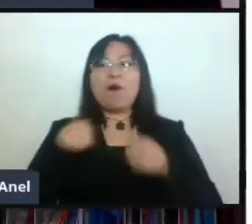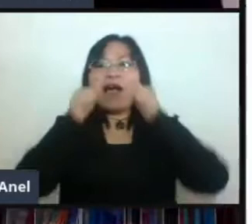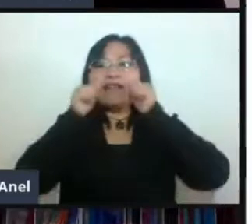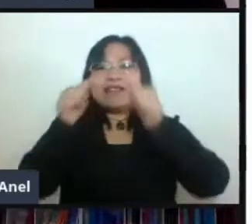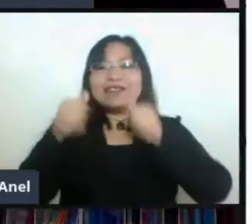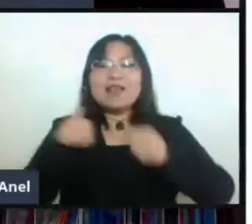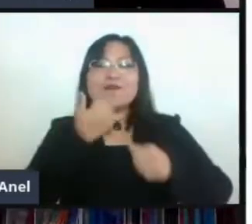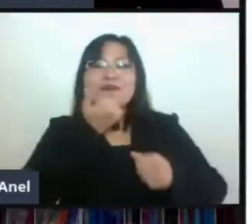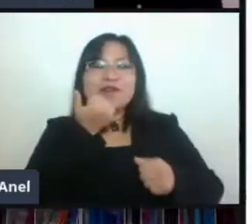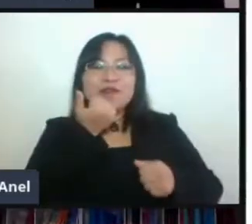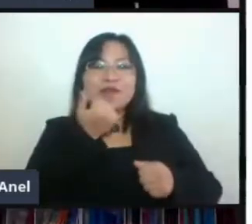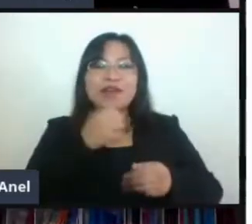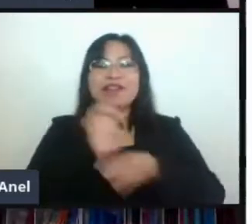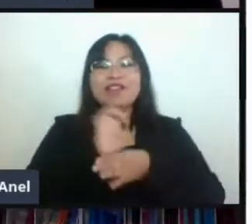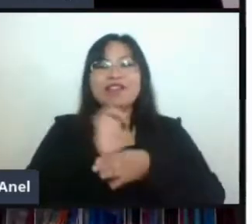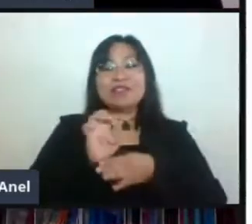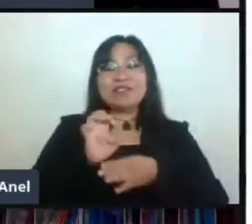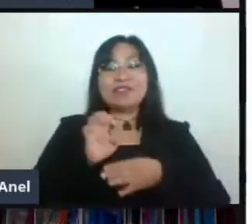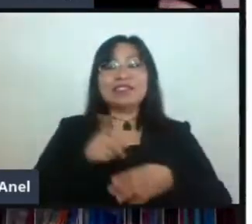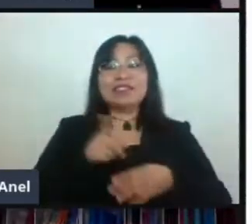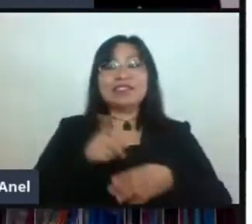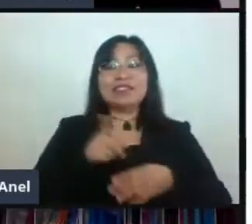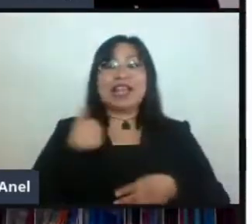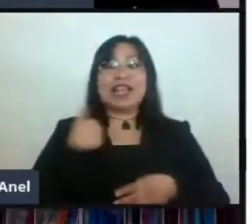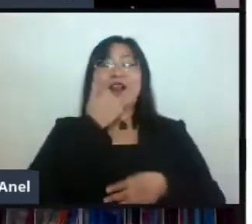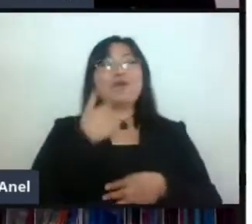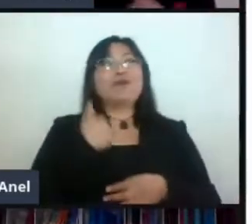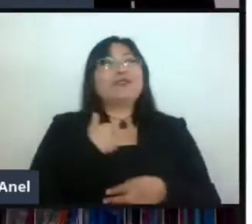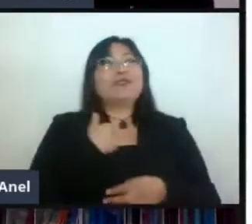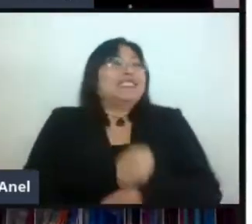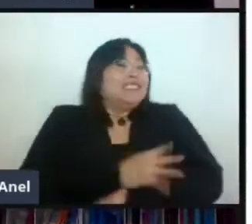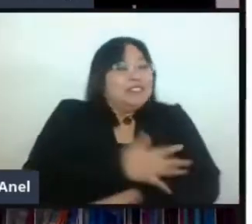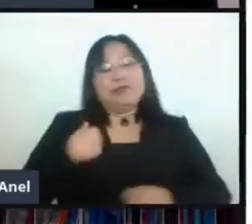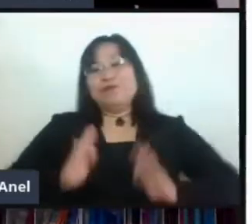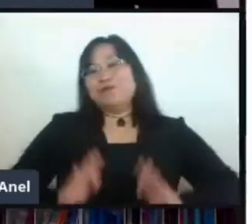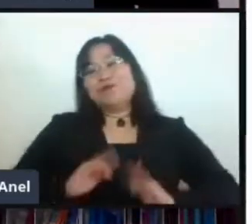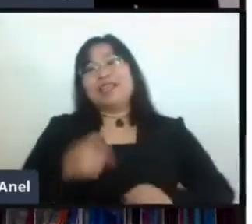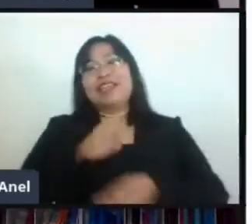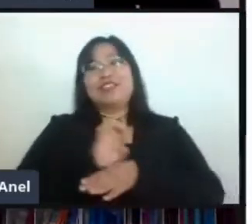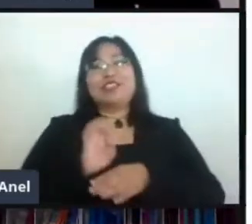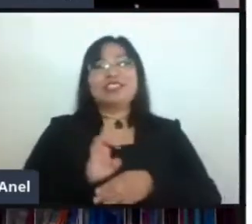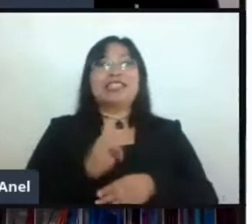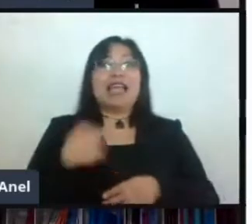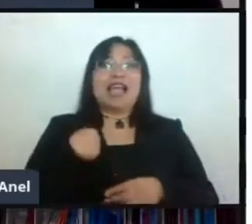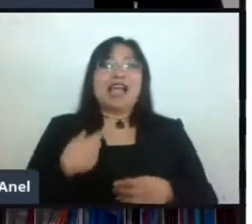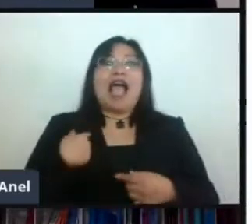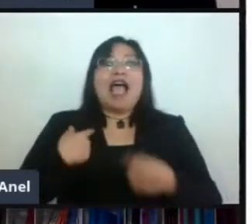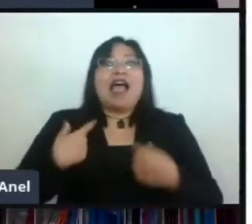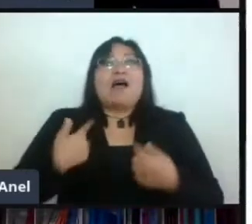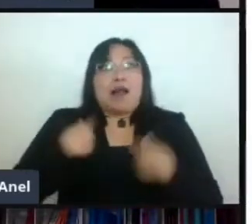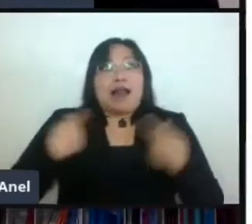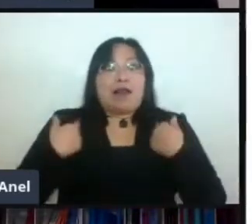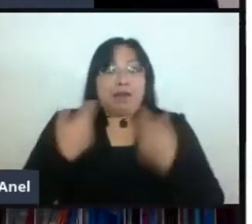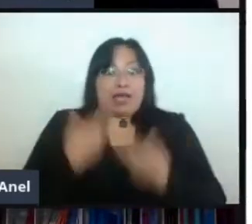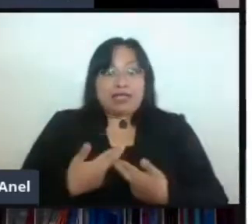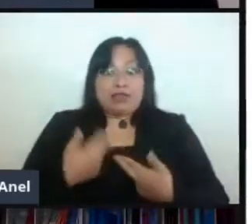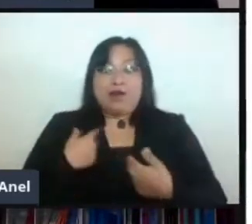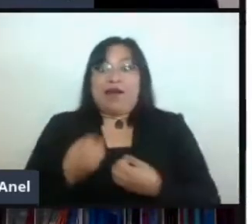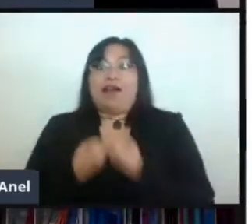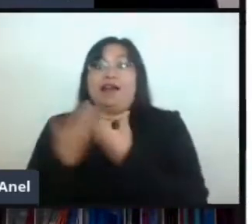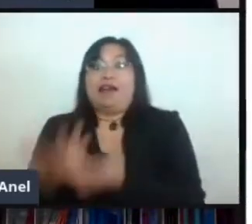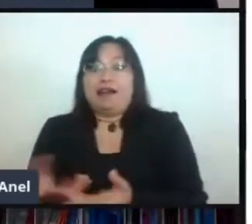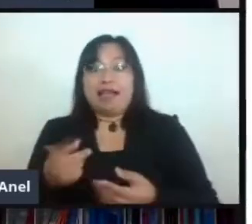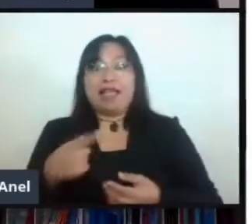hace parte de eso y te sientes parte, ¿no? Hay un también cierto empoderamiento en ese sentido y también ayuda, ¿no? En ese sentido